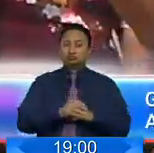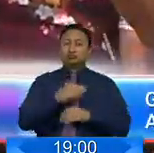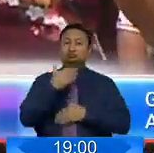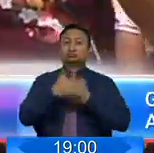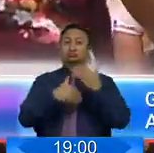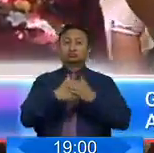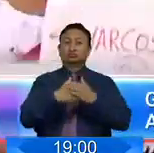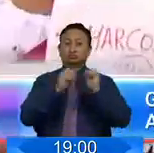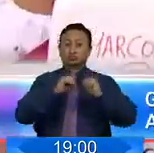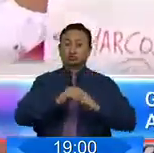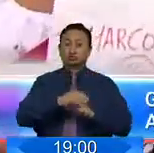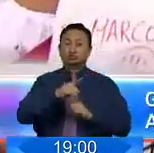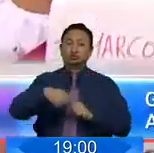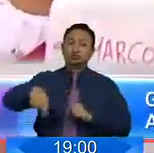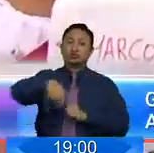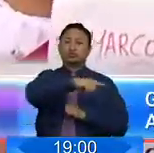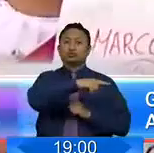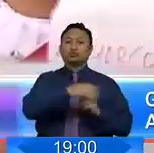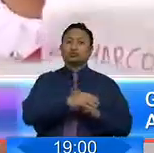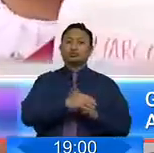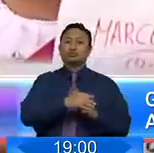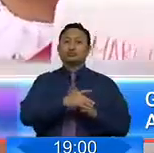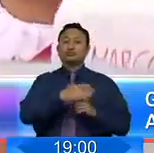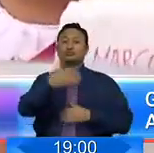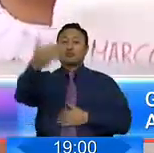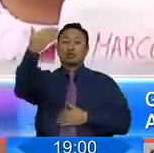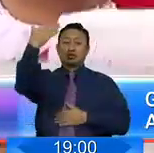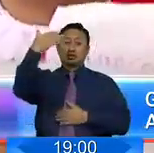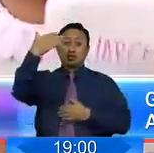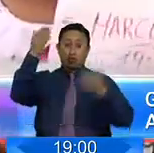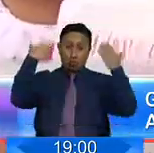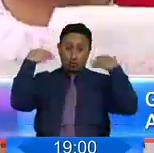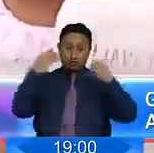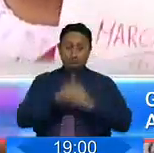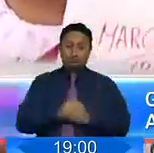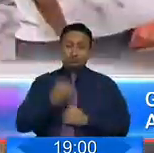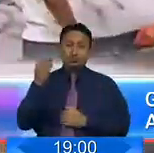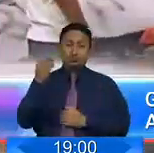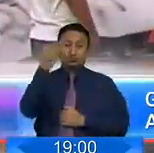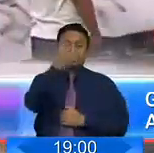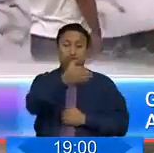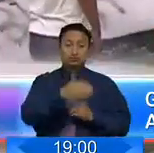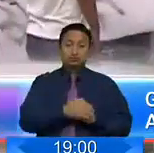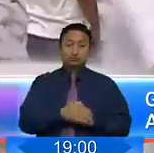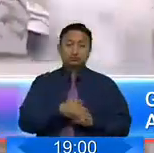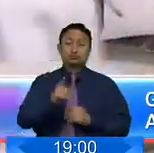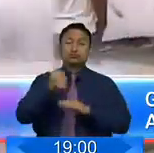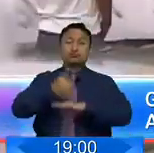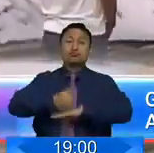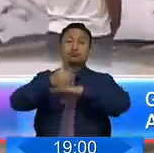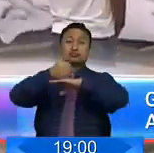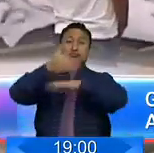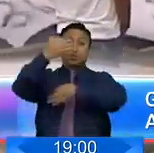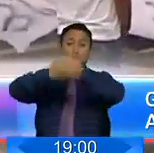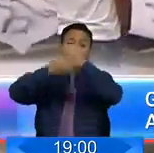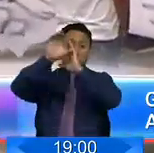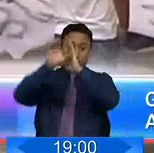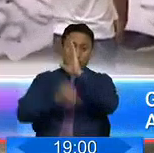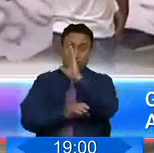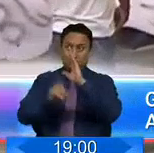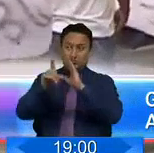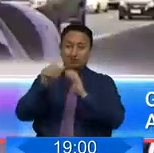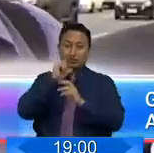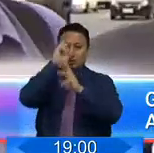se dirigieron hasta los exteriores de la alcaldía de Guayaquil. Lo de la Corte Constitucional es inconstitucional. lo que ellos